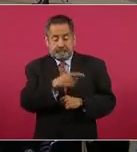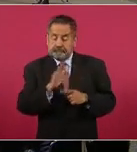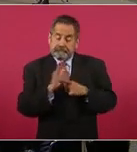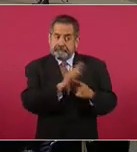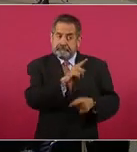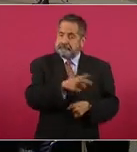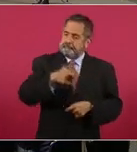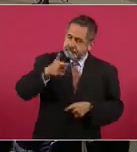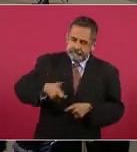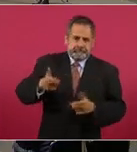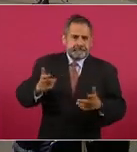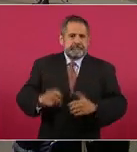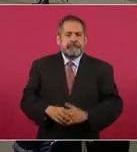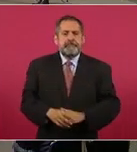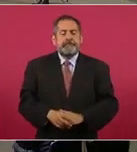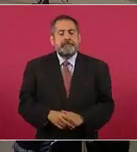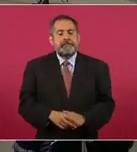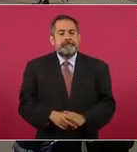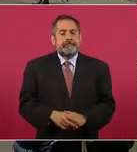favor.